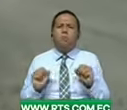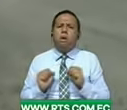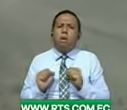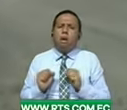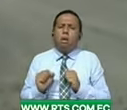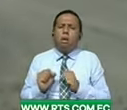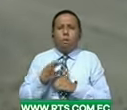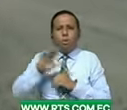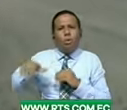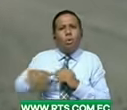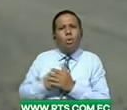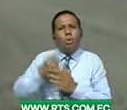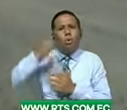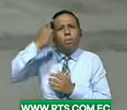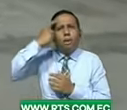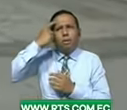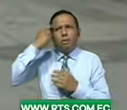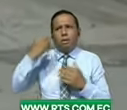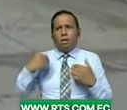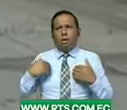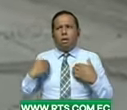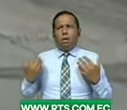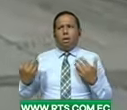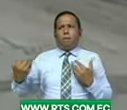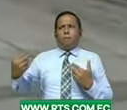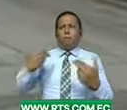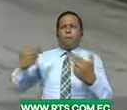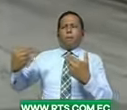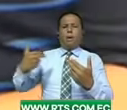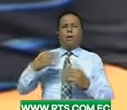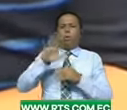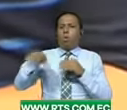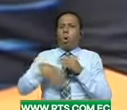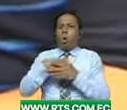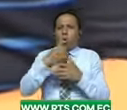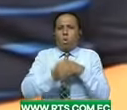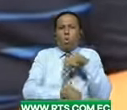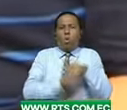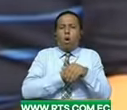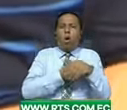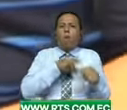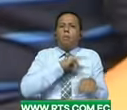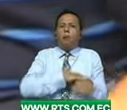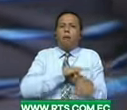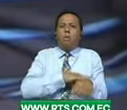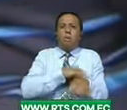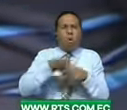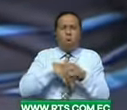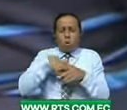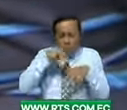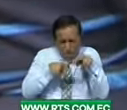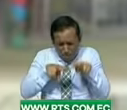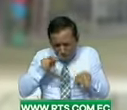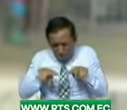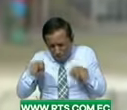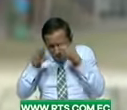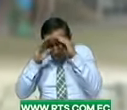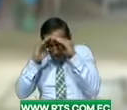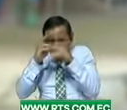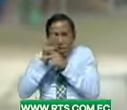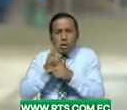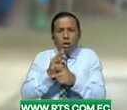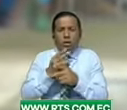Todos temían que también les disparen. Los muchachos se metieron todos en el baño, no sé cómo entraron. Y todo el mundo nos tiramos al piso cuando echamos el balazo.